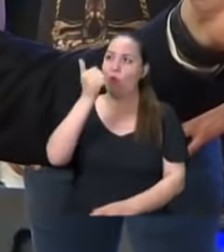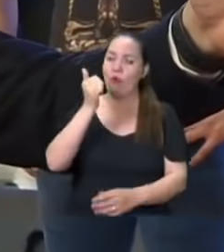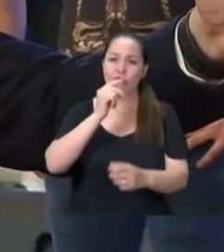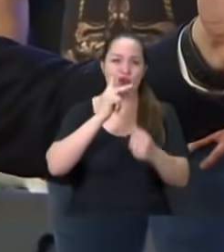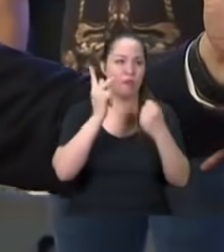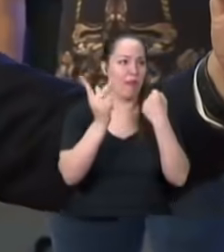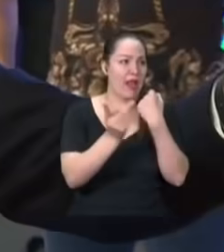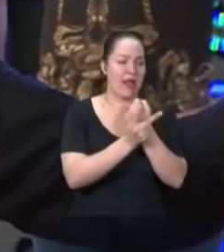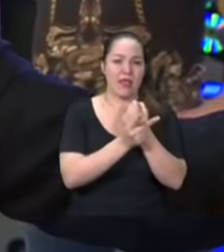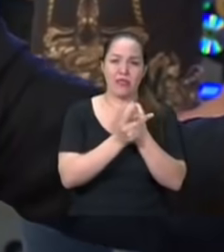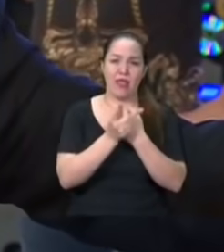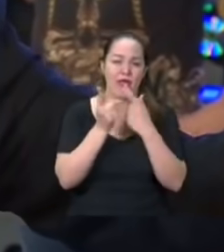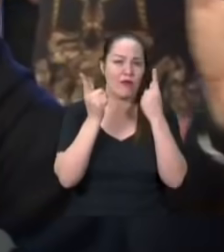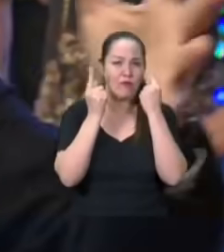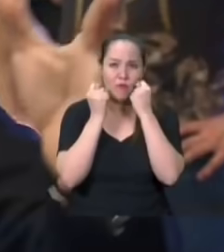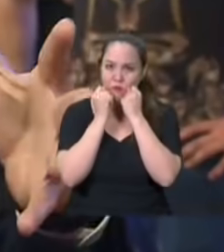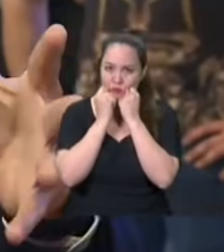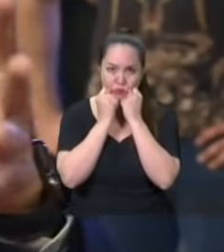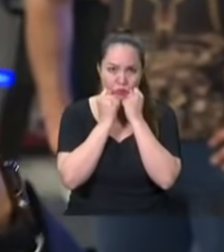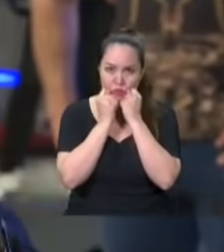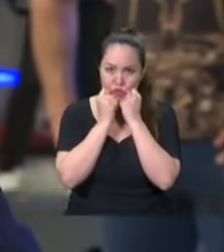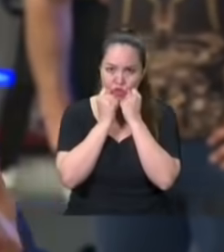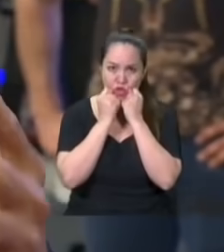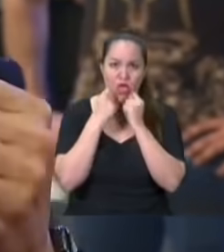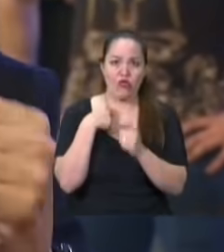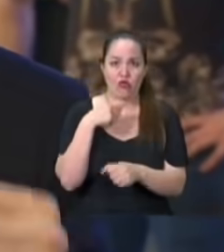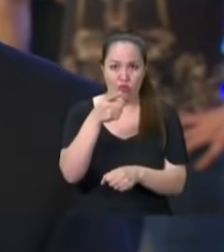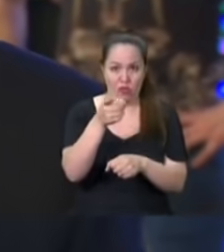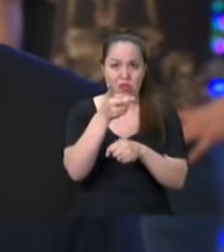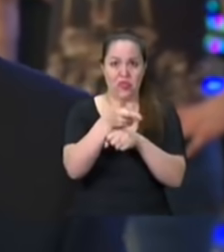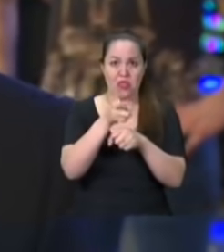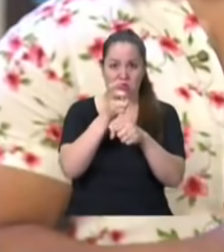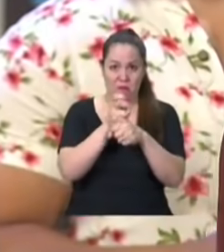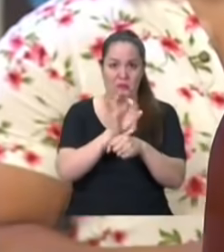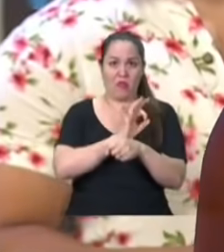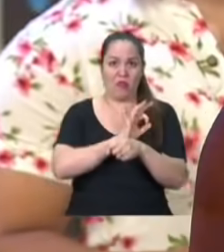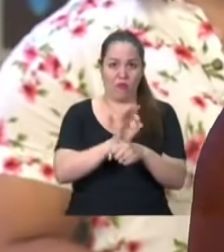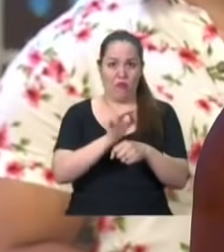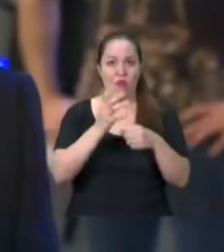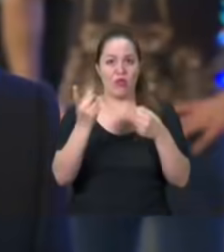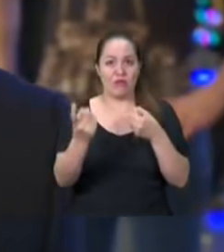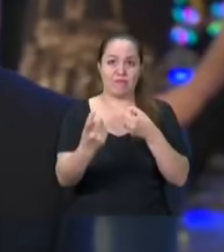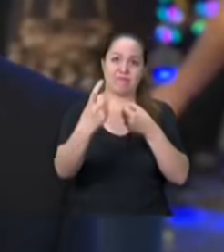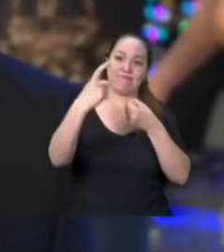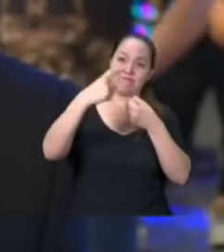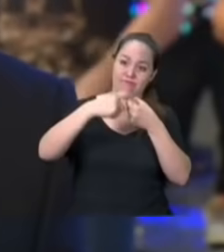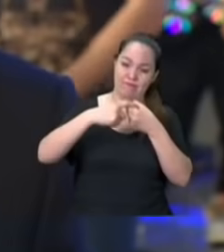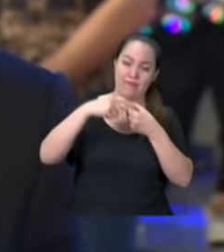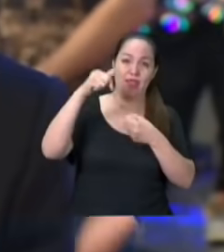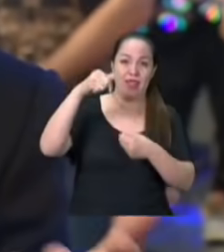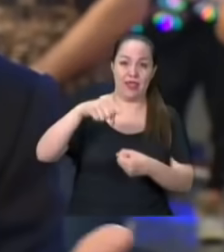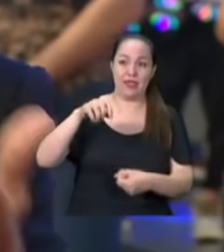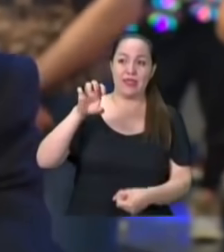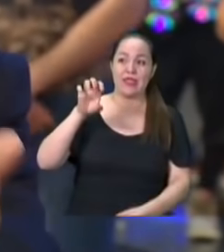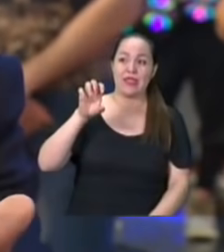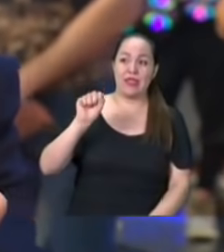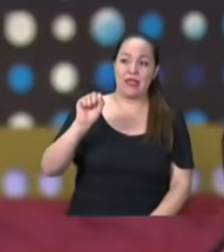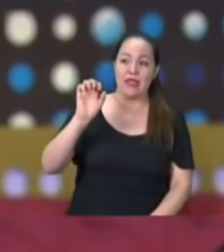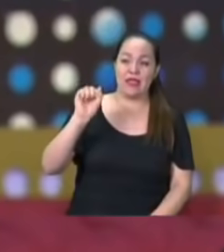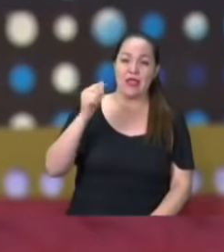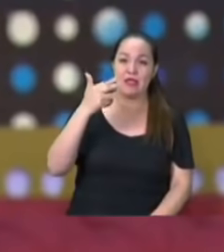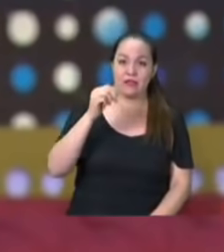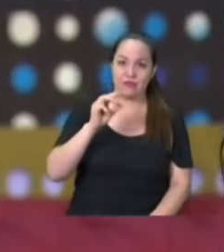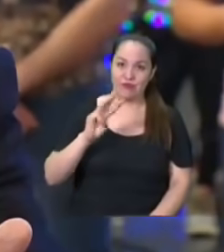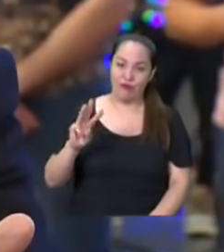estés. Te invito a que colabores con este programa y seas parte de este show. Me encantaría